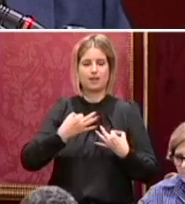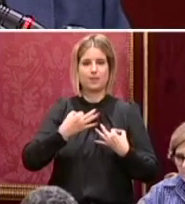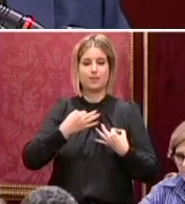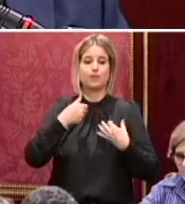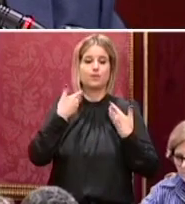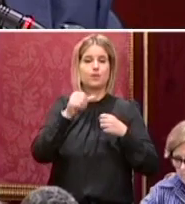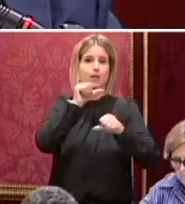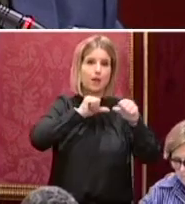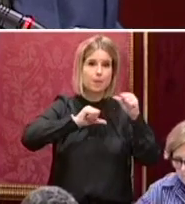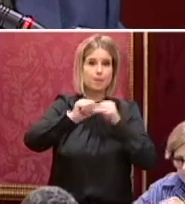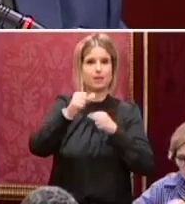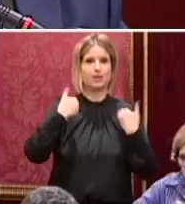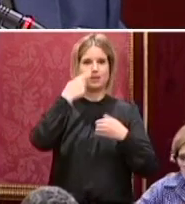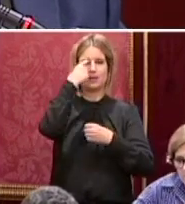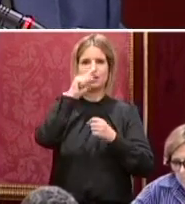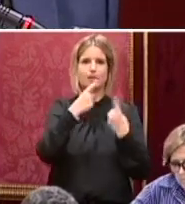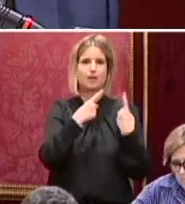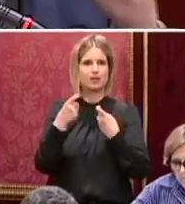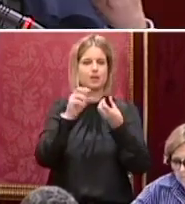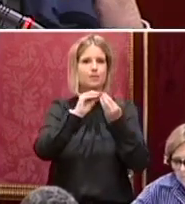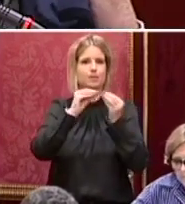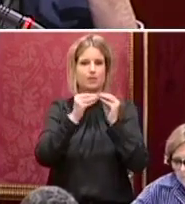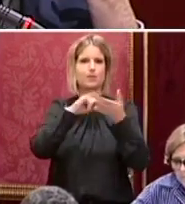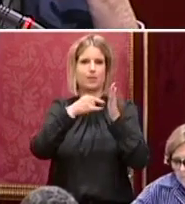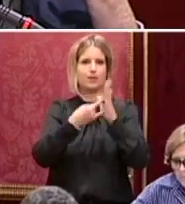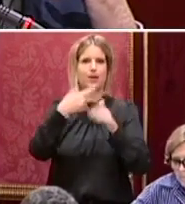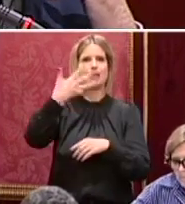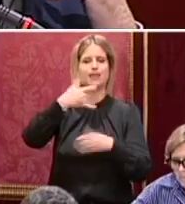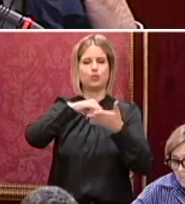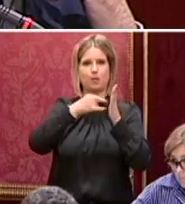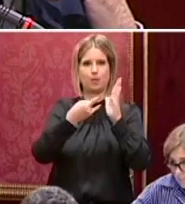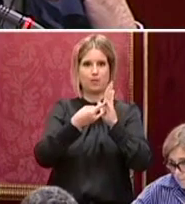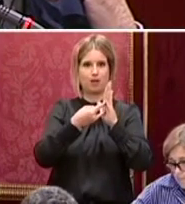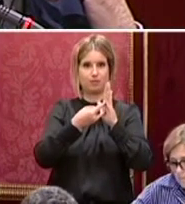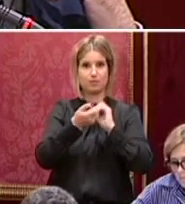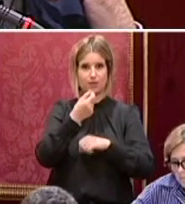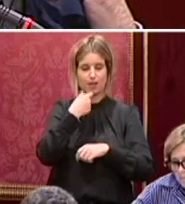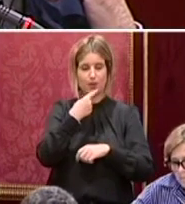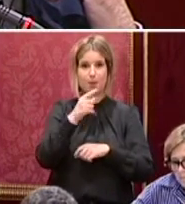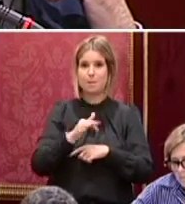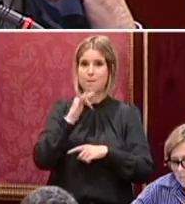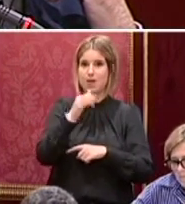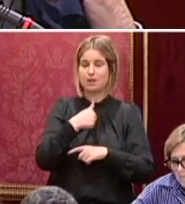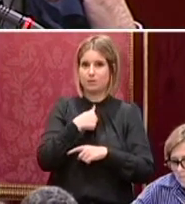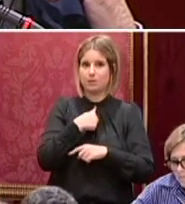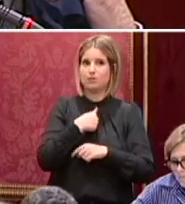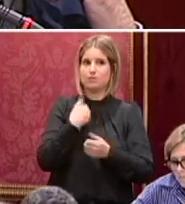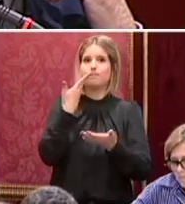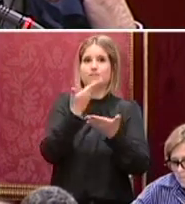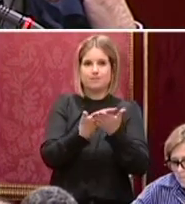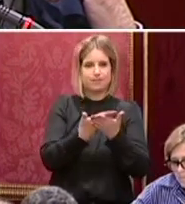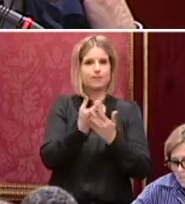a partir de ahí pues trabajar en la elaboración del quinto plan de drogas. Es más, yo bueno, le